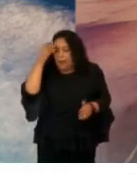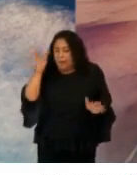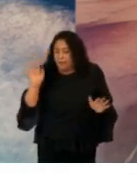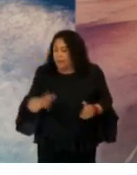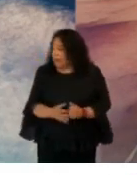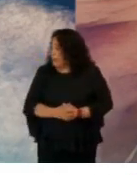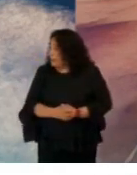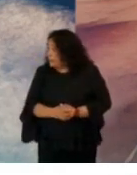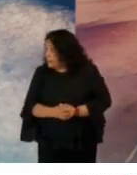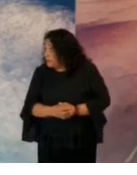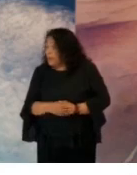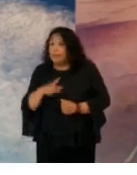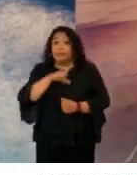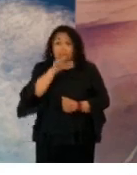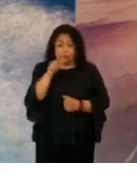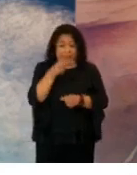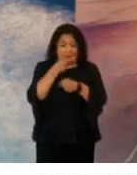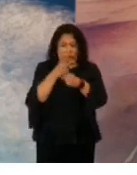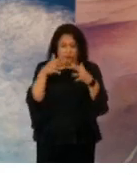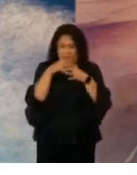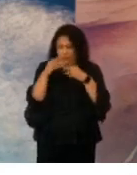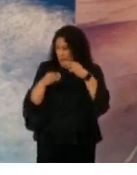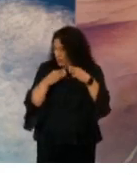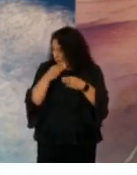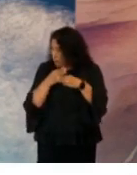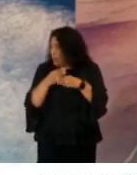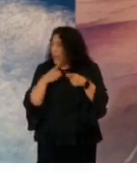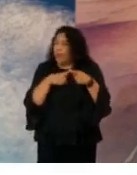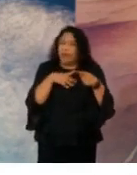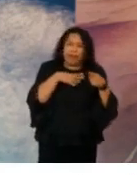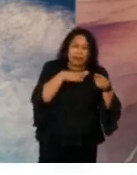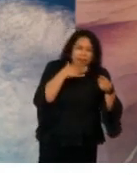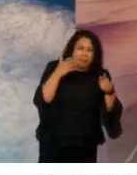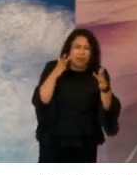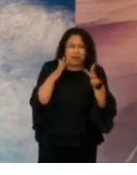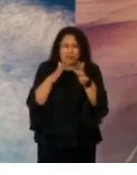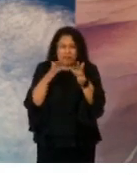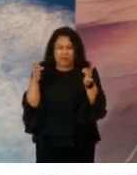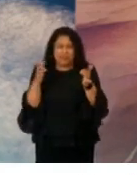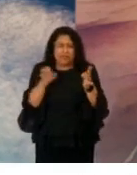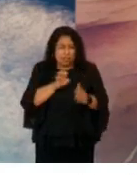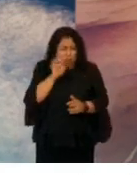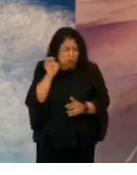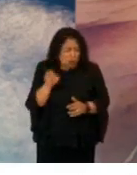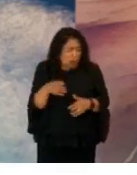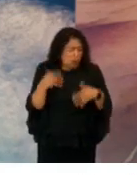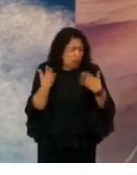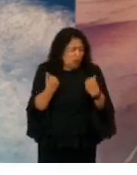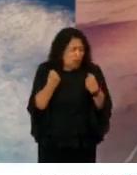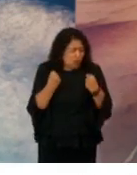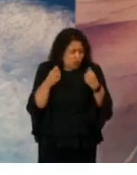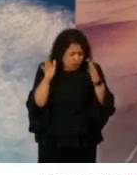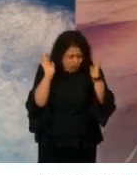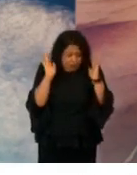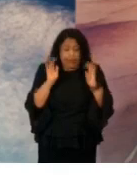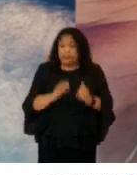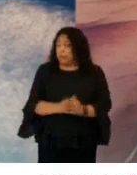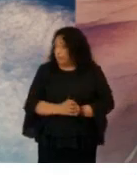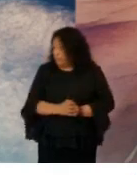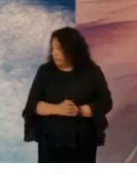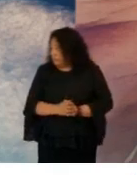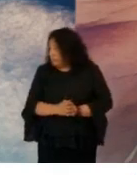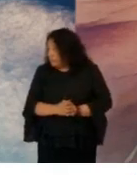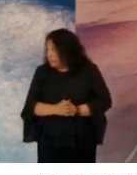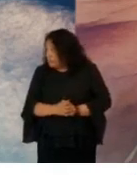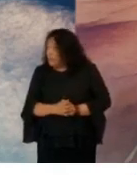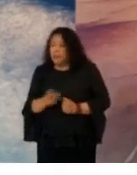El odio, después de la Segunda Guerra Mundial, el odio entre alemanes y franceses era infinito. Entonces, Adenauer llama a